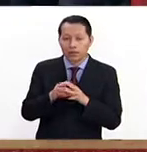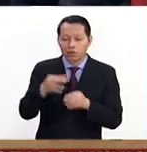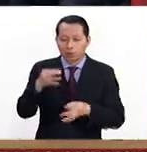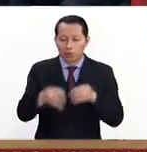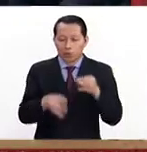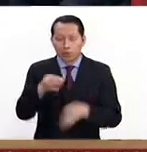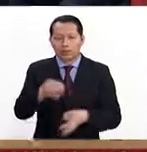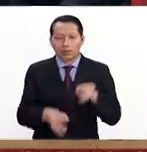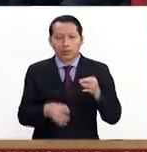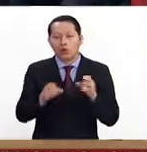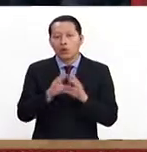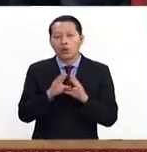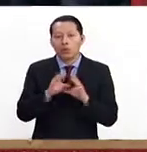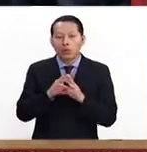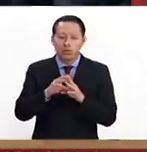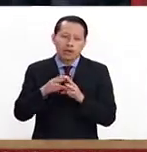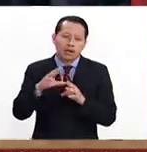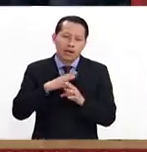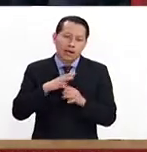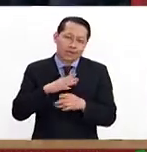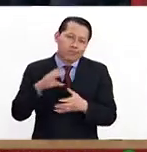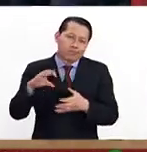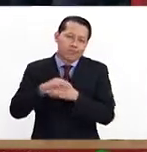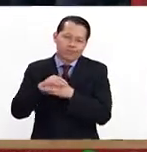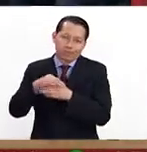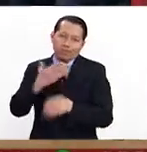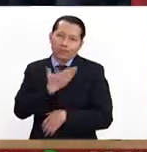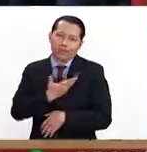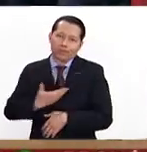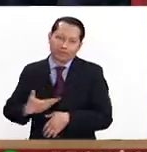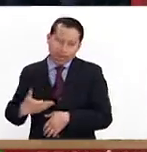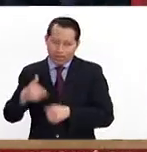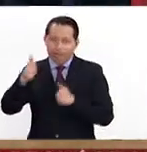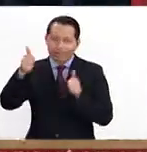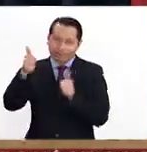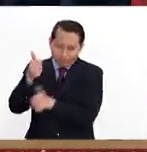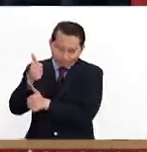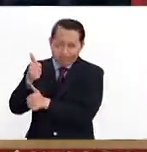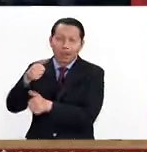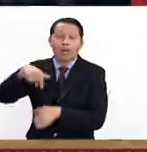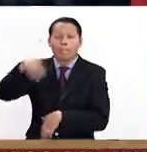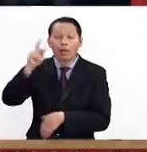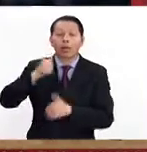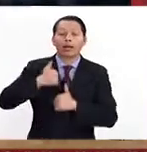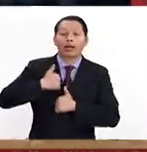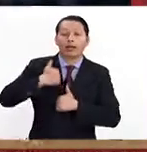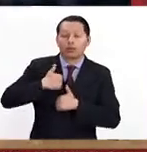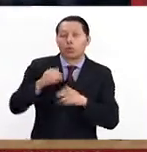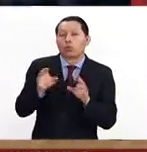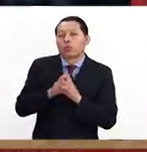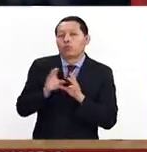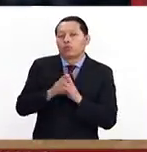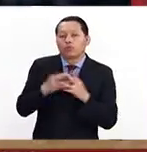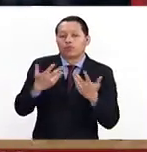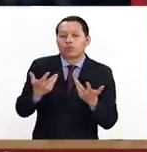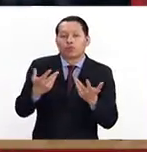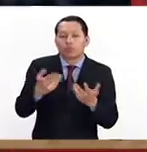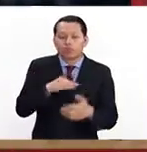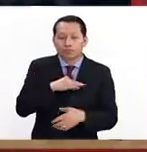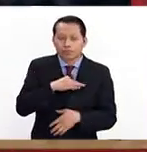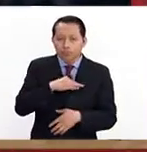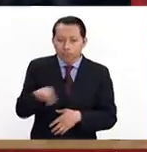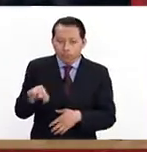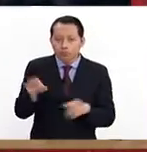pues también, ¿no?, está alineado un poco a los intereses de Nicolás Maduro, pero el ejército, ¿qué papel va a tomar ante